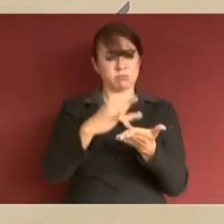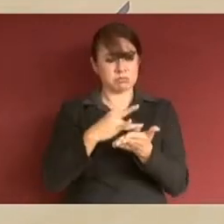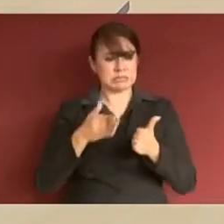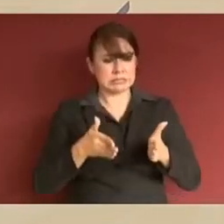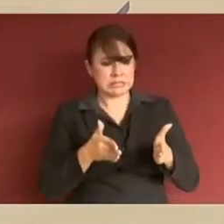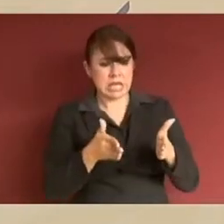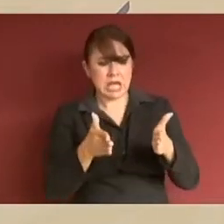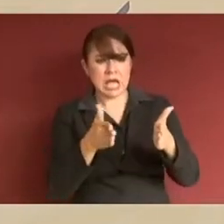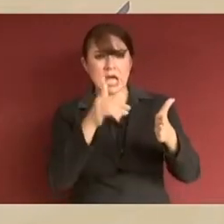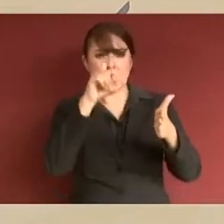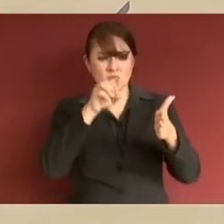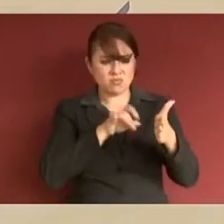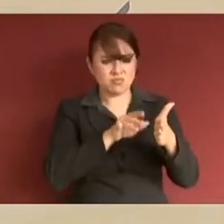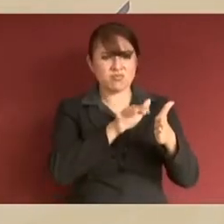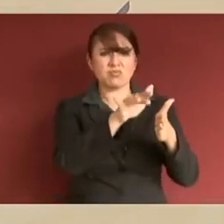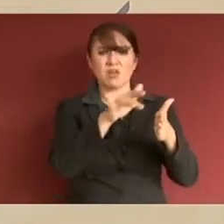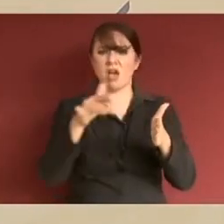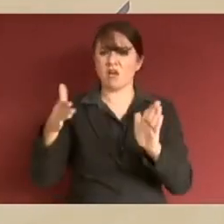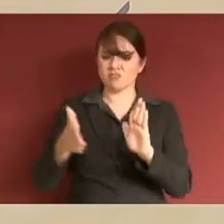canales.